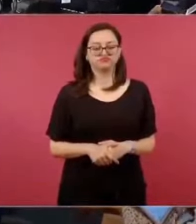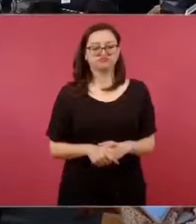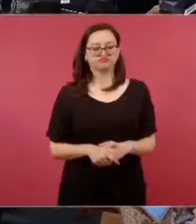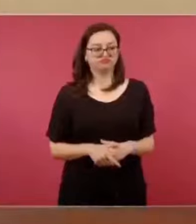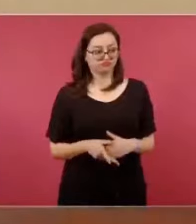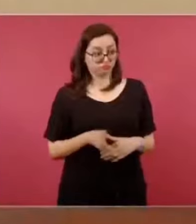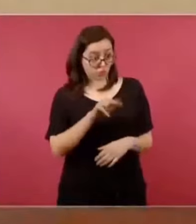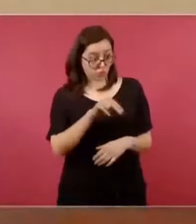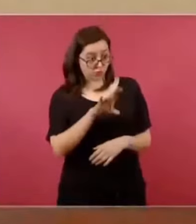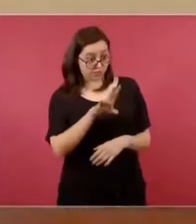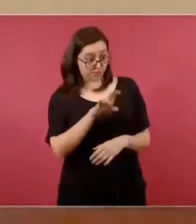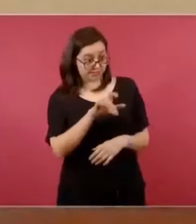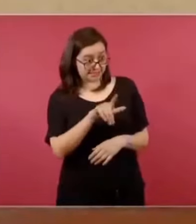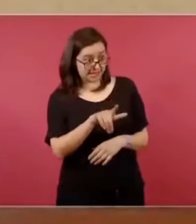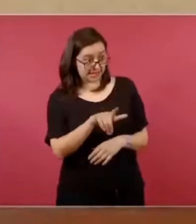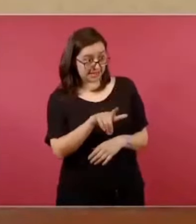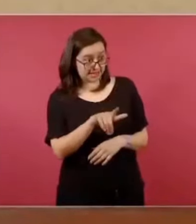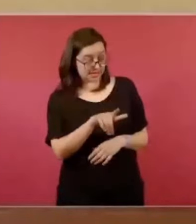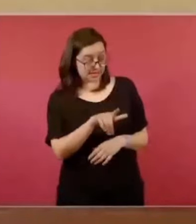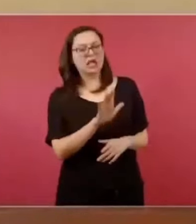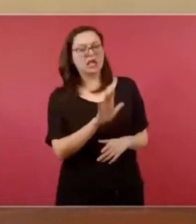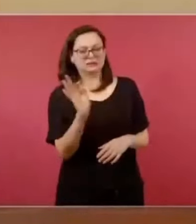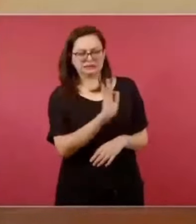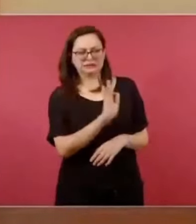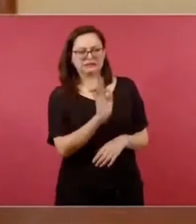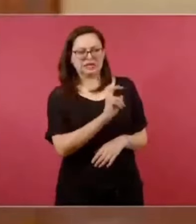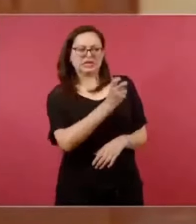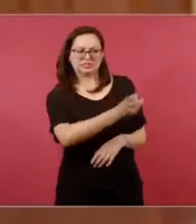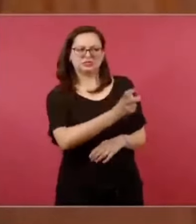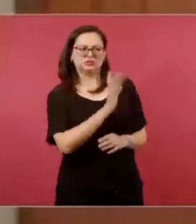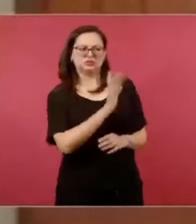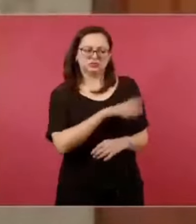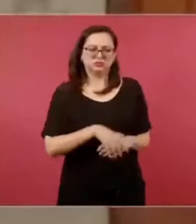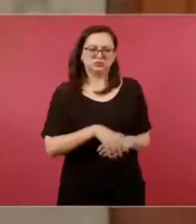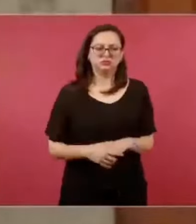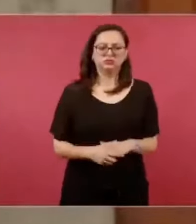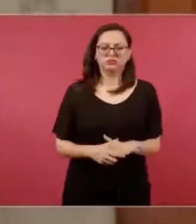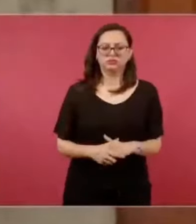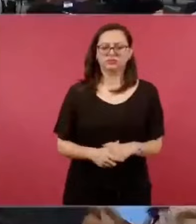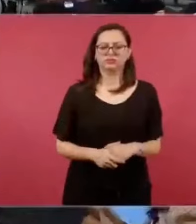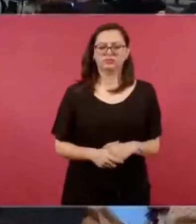¿del Universal? Sí, todo, solo del Universal. A lo mejor es eso.